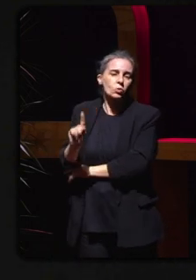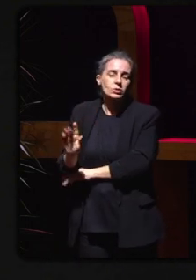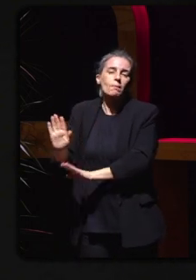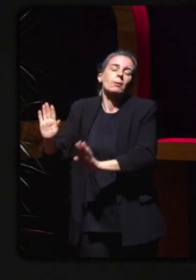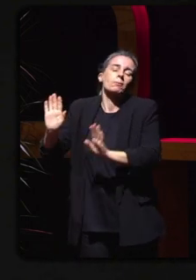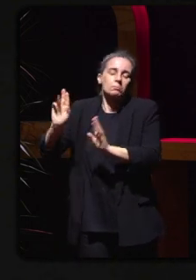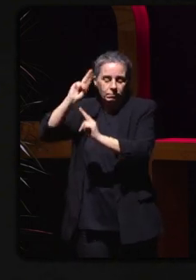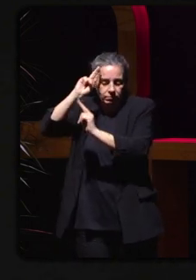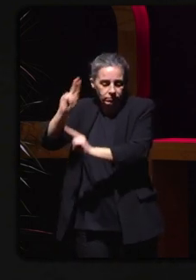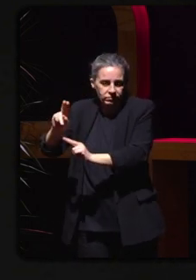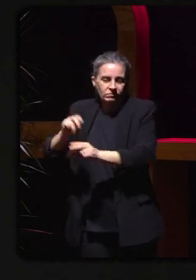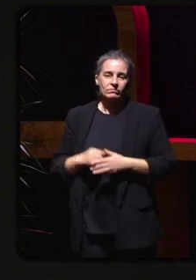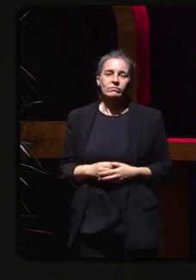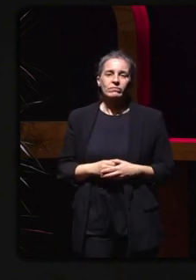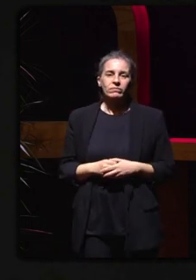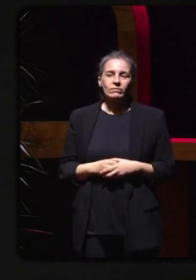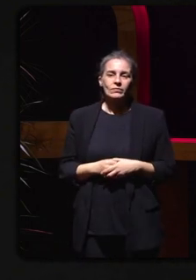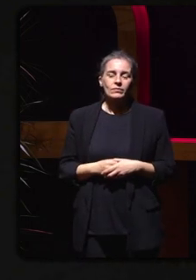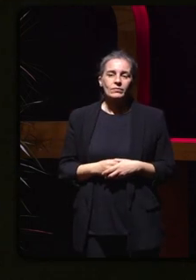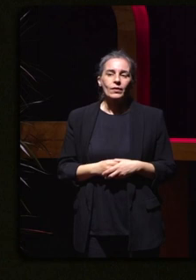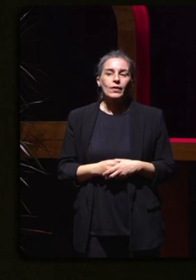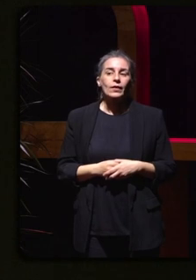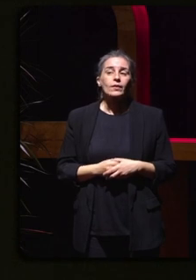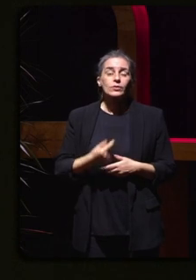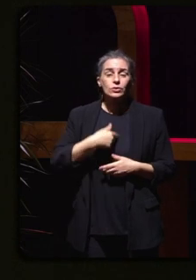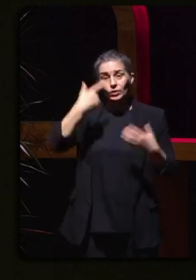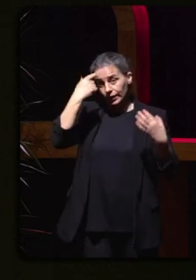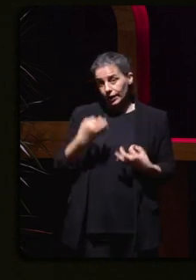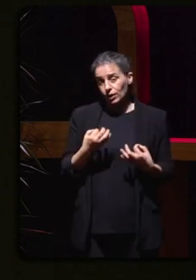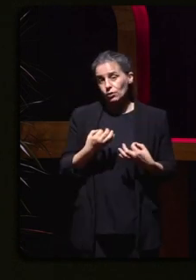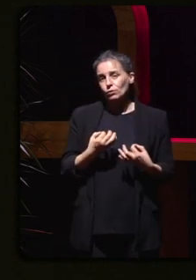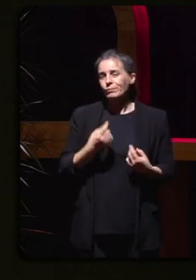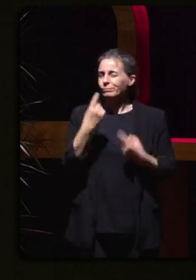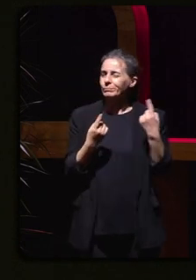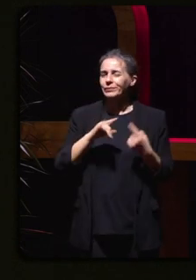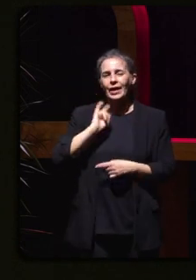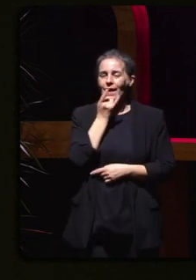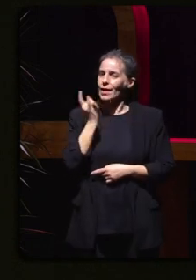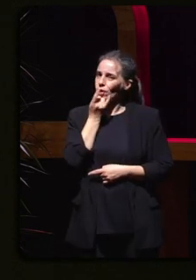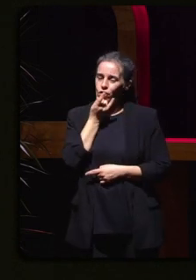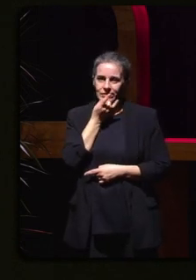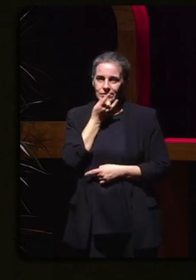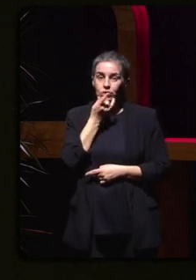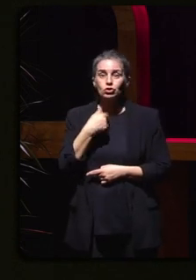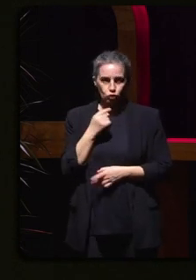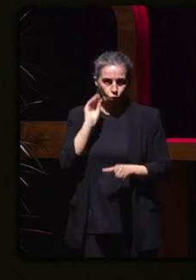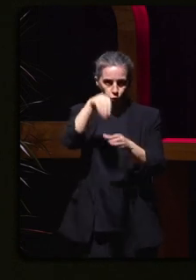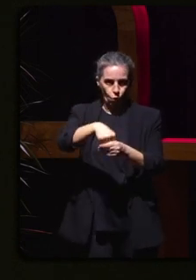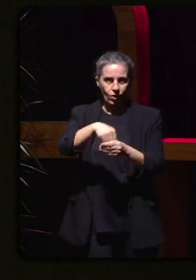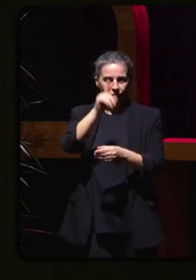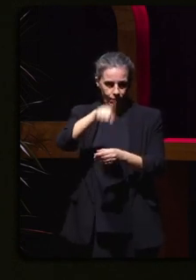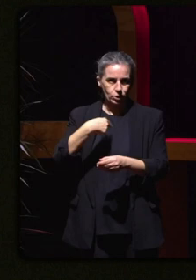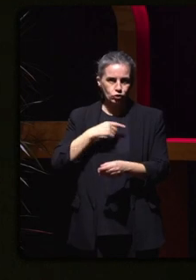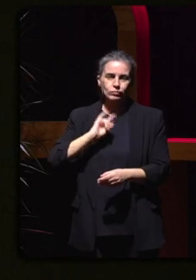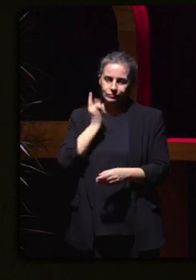bien Creo que cometemos unos cuantos errores a la hora de me incluyo Porque seguramente